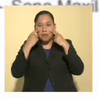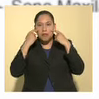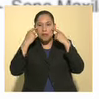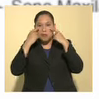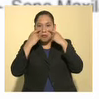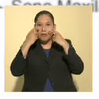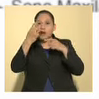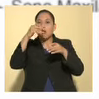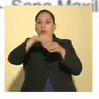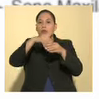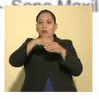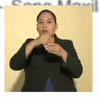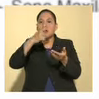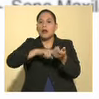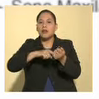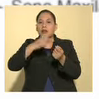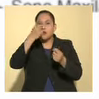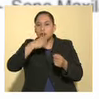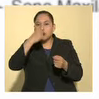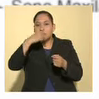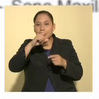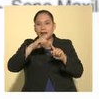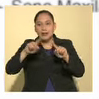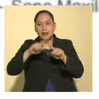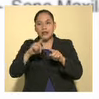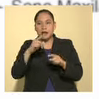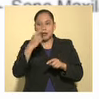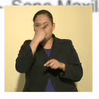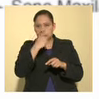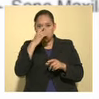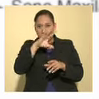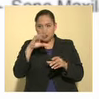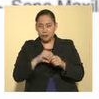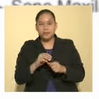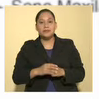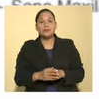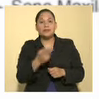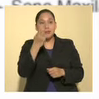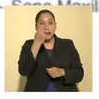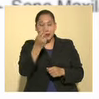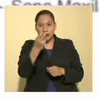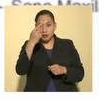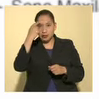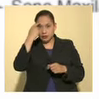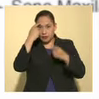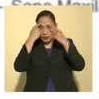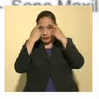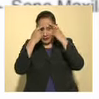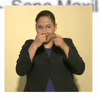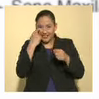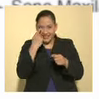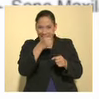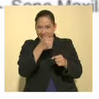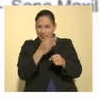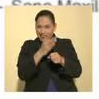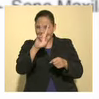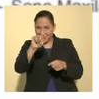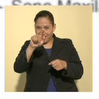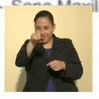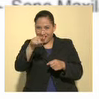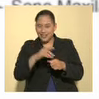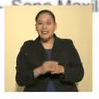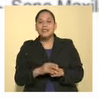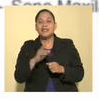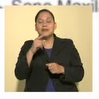esto está en esta zona de la cara, al frente de la cara. Estas cavidades, mira, lo estamos viendo en pantalla.